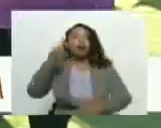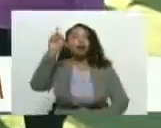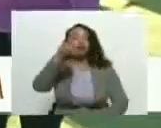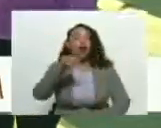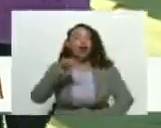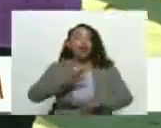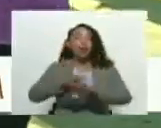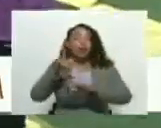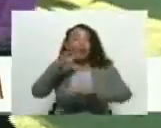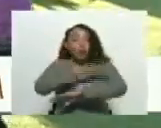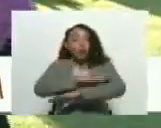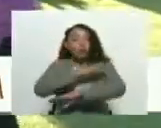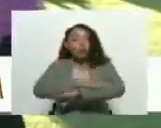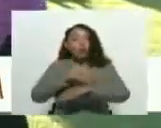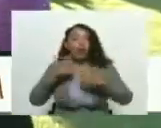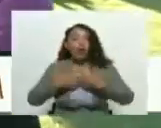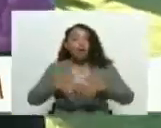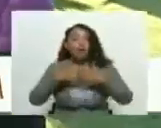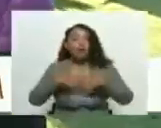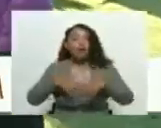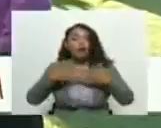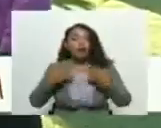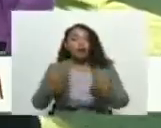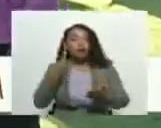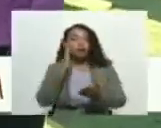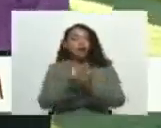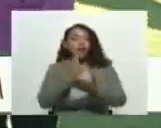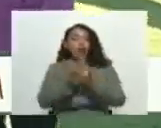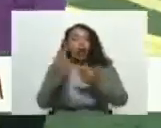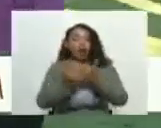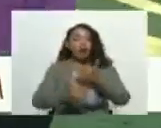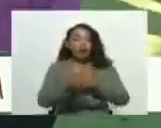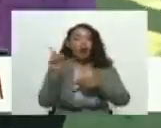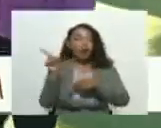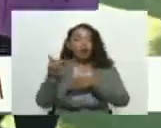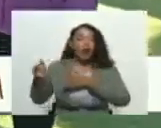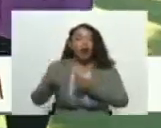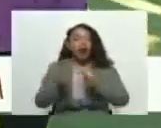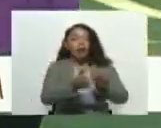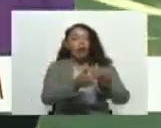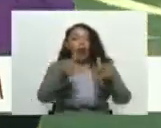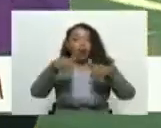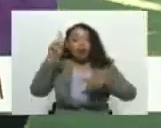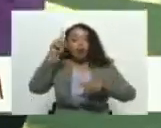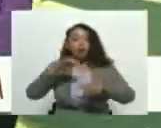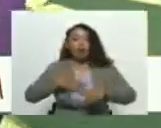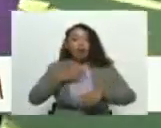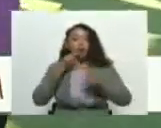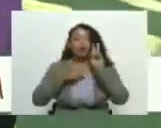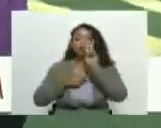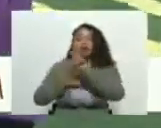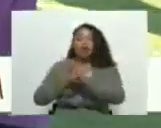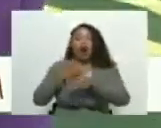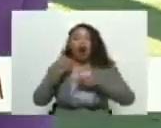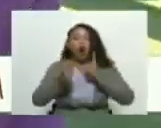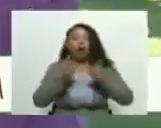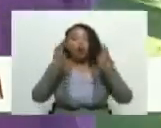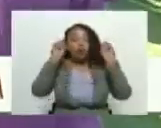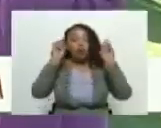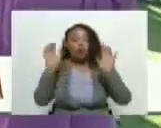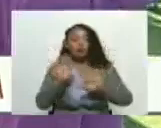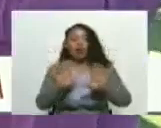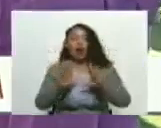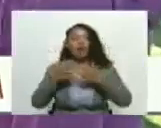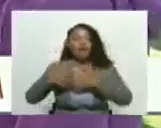Corso Auto, como empresa que siempre avance en esta dirección. Y aquí también podemos ver algunos componentes ya fabricados